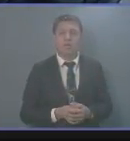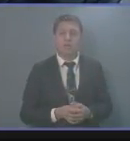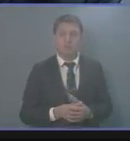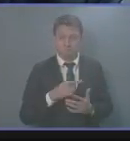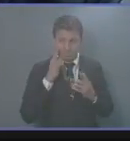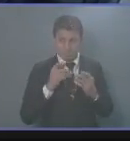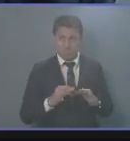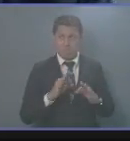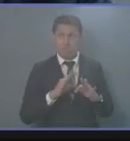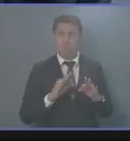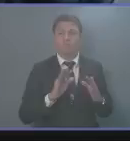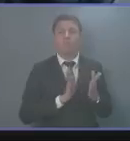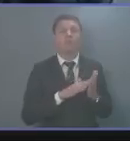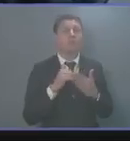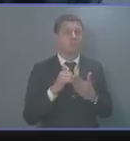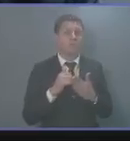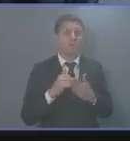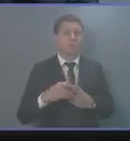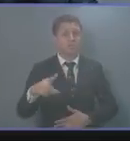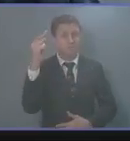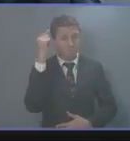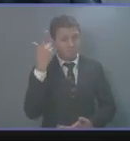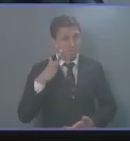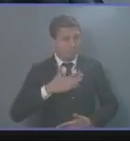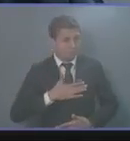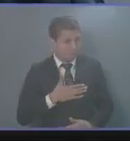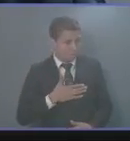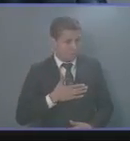acciones, el plan considera y tiene